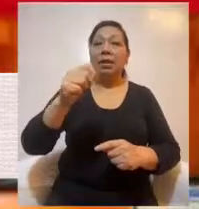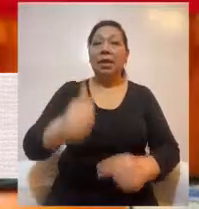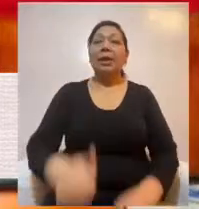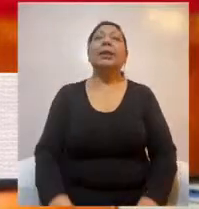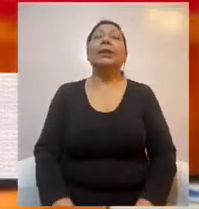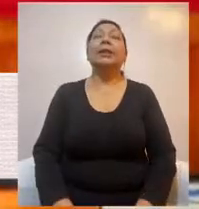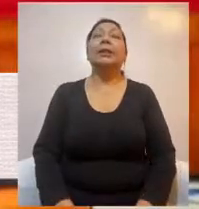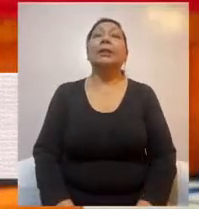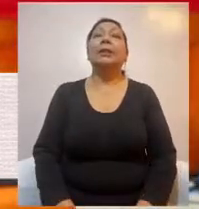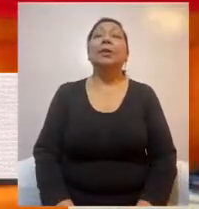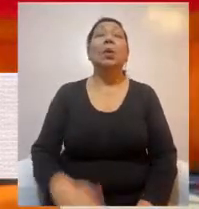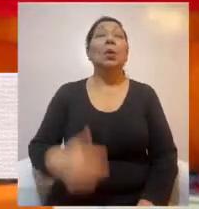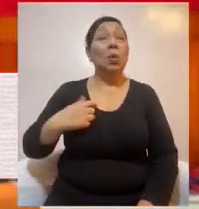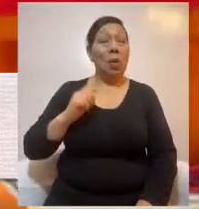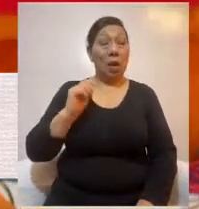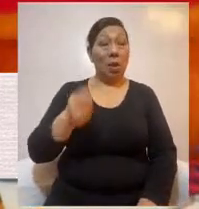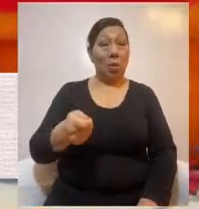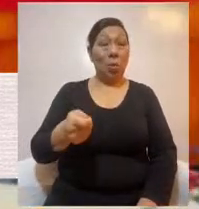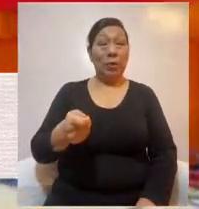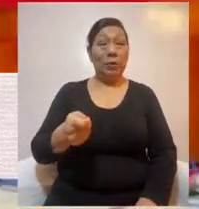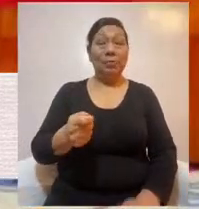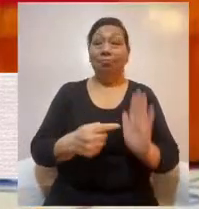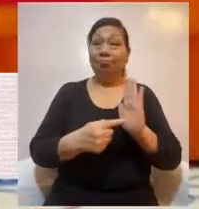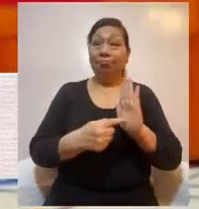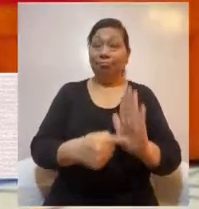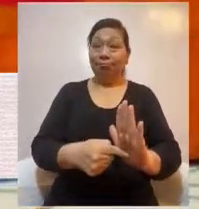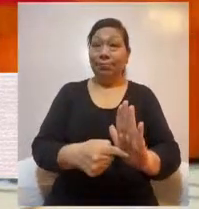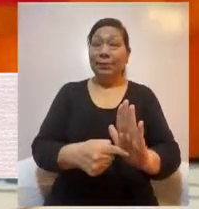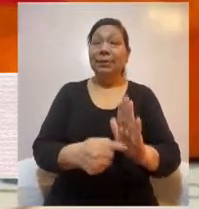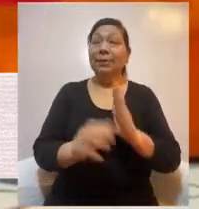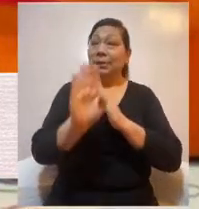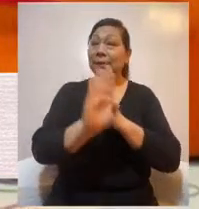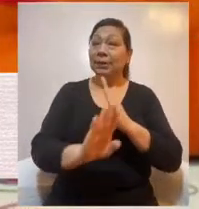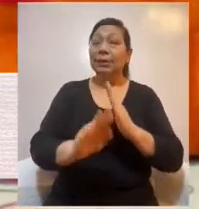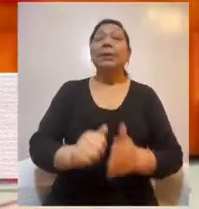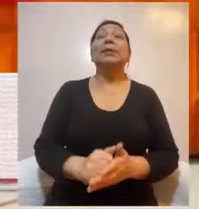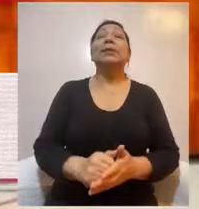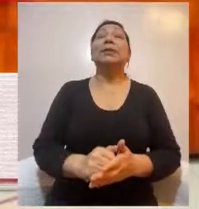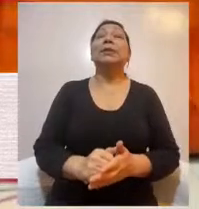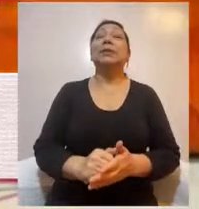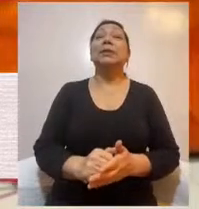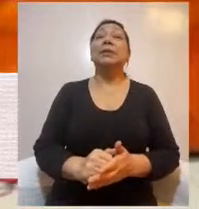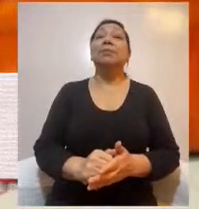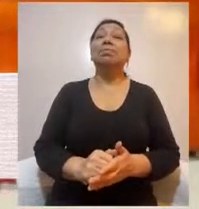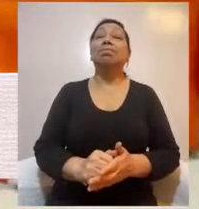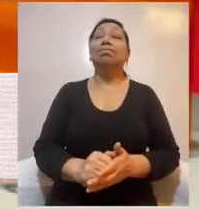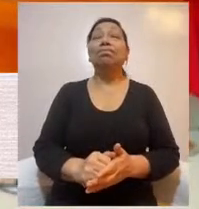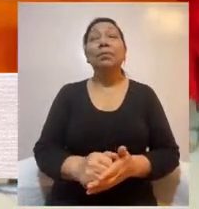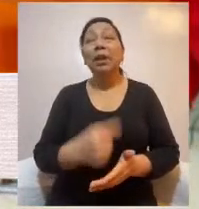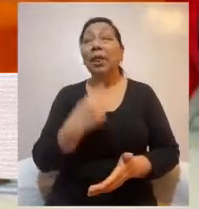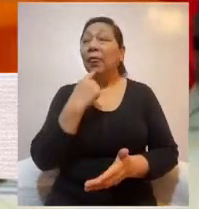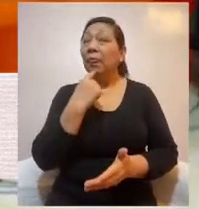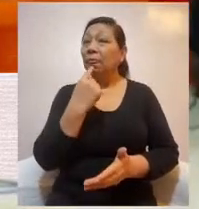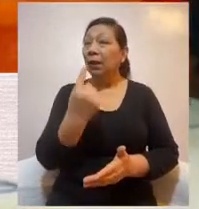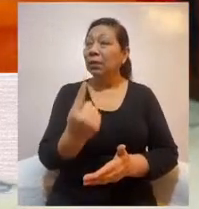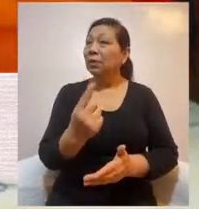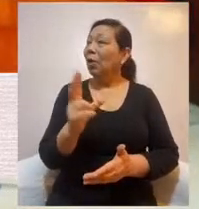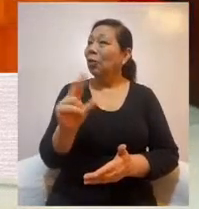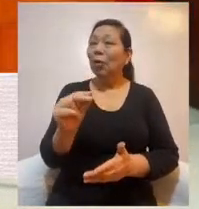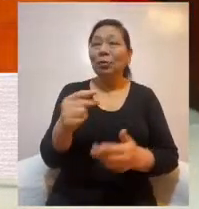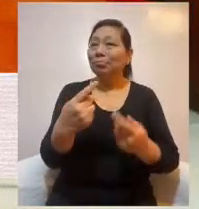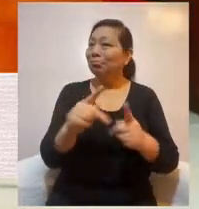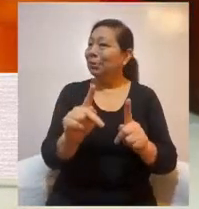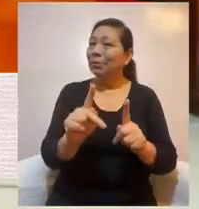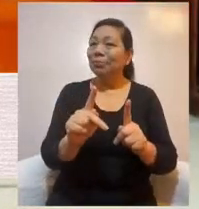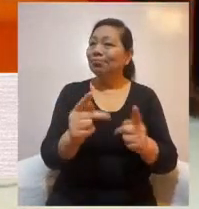caso? Concretamente, la jueza, que es la persona que presenta la demanda de amparo en esta controversia, señala de que no